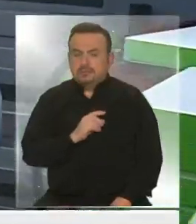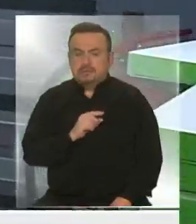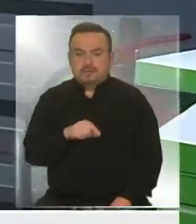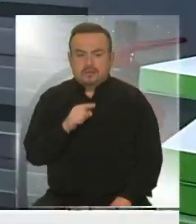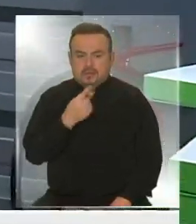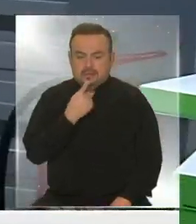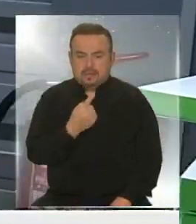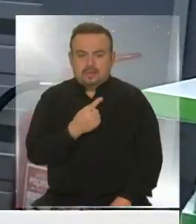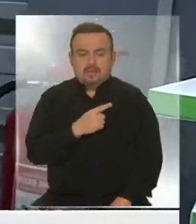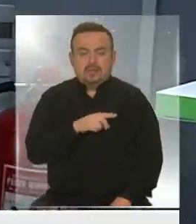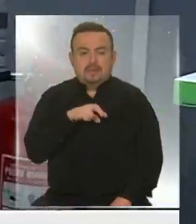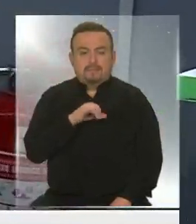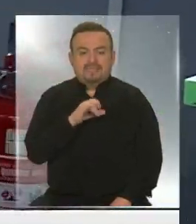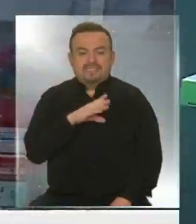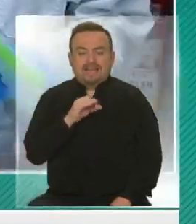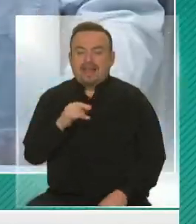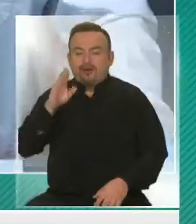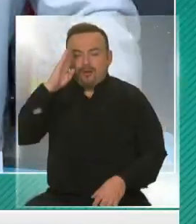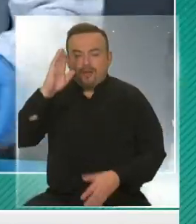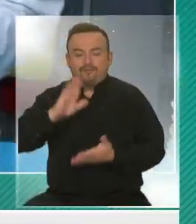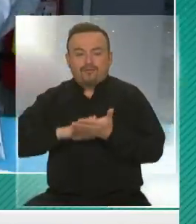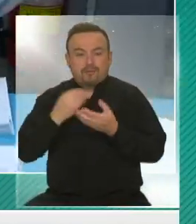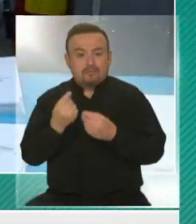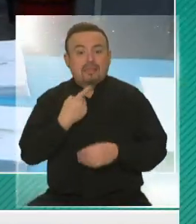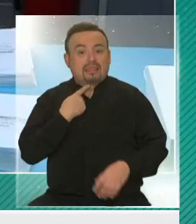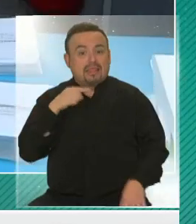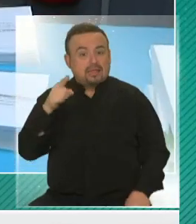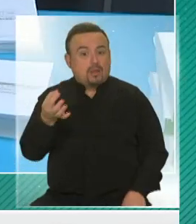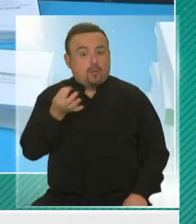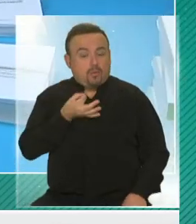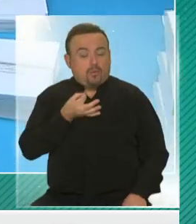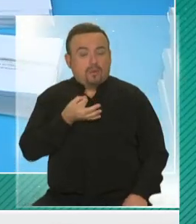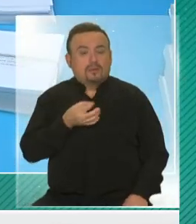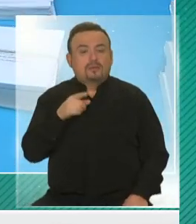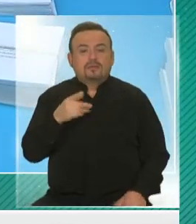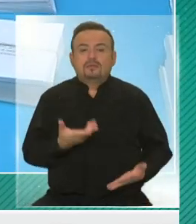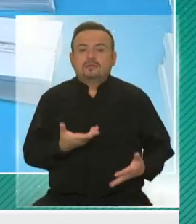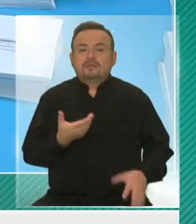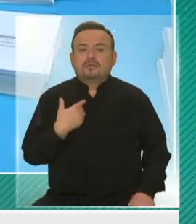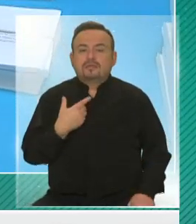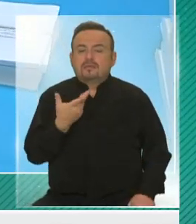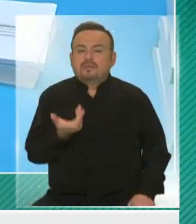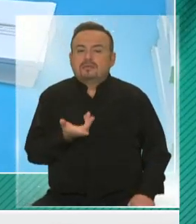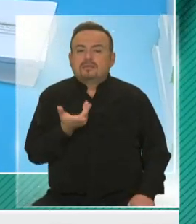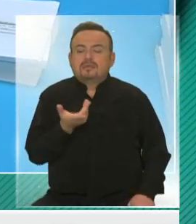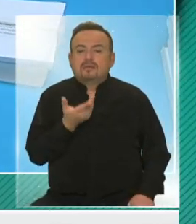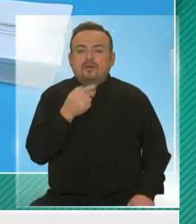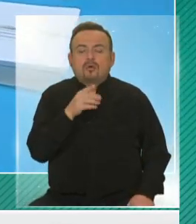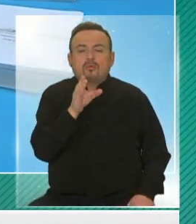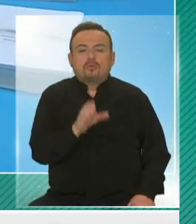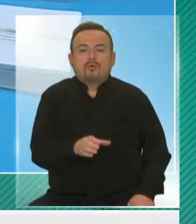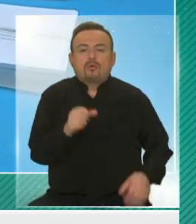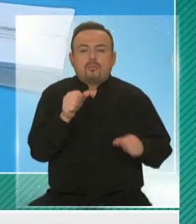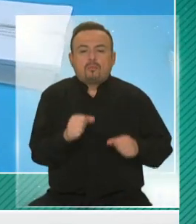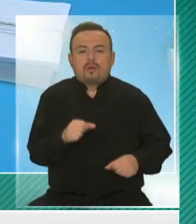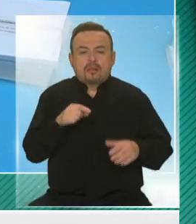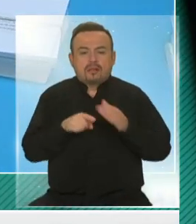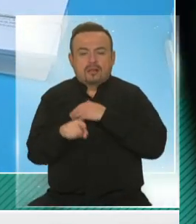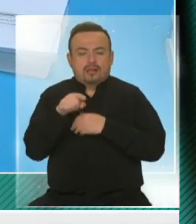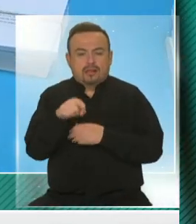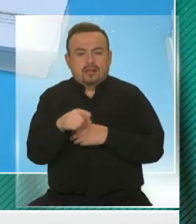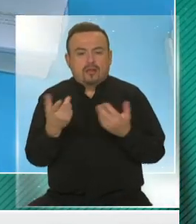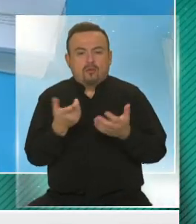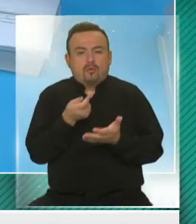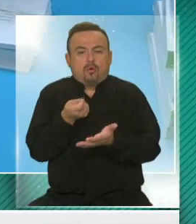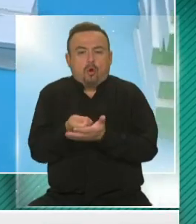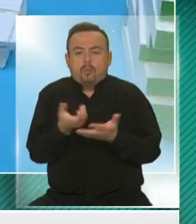Sí. Okay. Hola, ¿cómo estás? Muy buenos días. Muy interesante lo que tú nos estás relatando. Pero ahora, en términos simples, ¿cómo una persona puede acceder a este